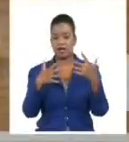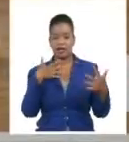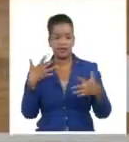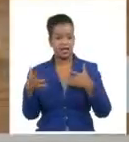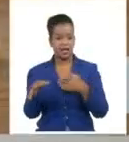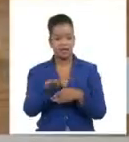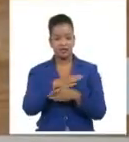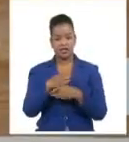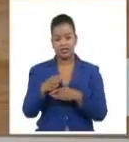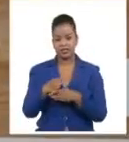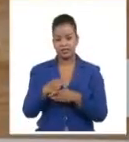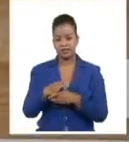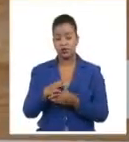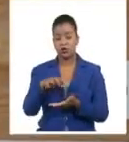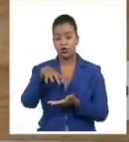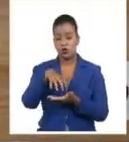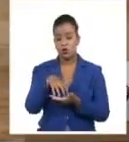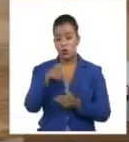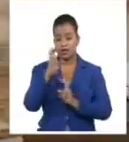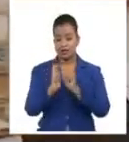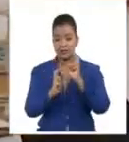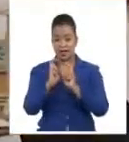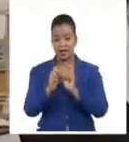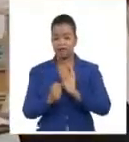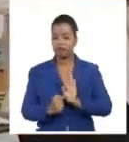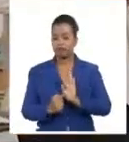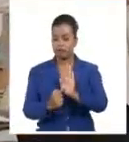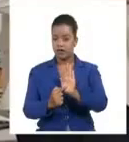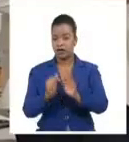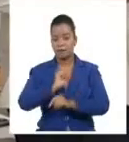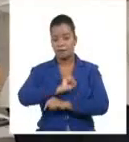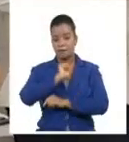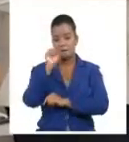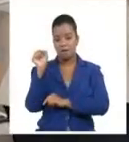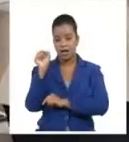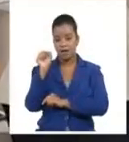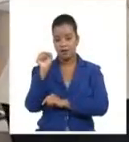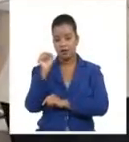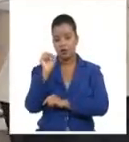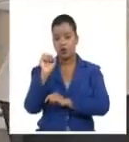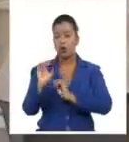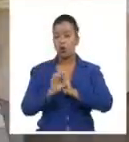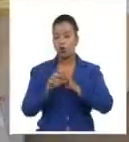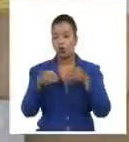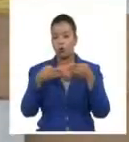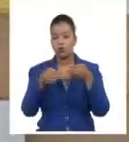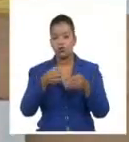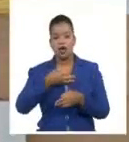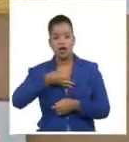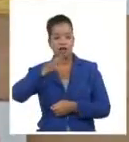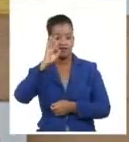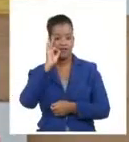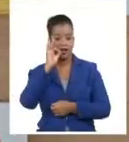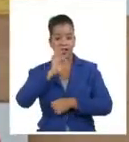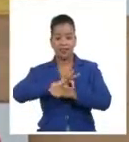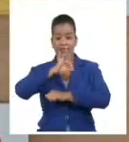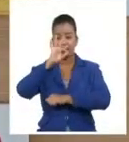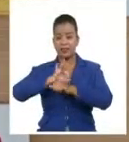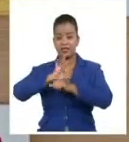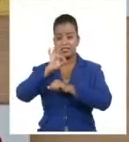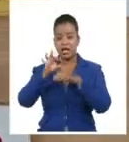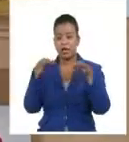el Centro Reditaller Roberto Gotardi se entregaron los premios del concurso Quedamos para un café. En la modalidad de diseño de boceto